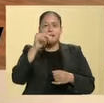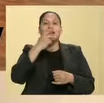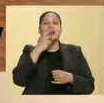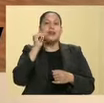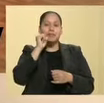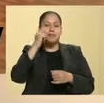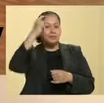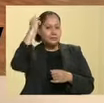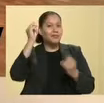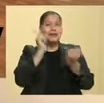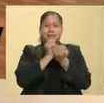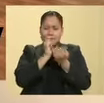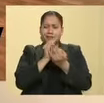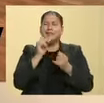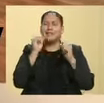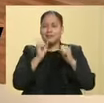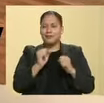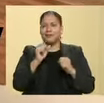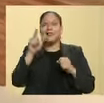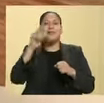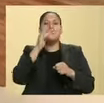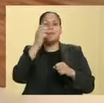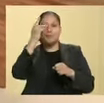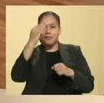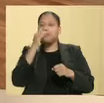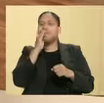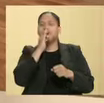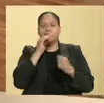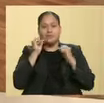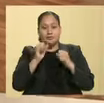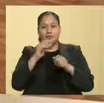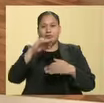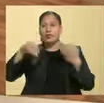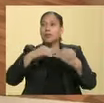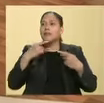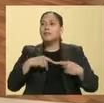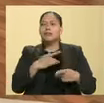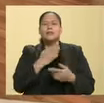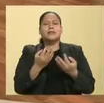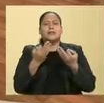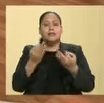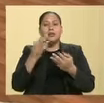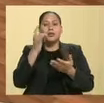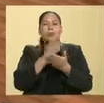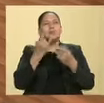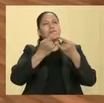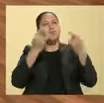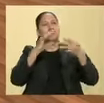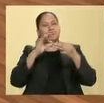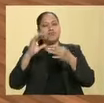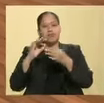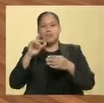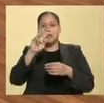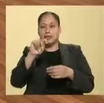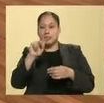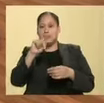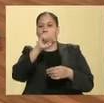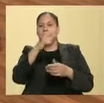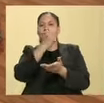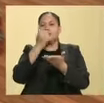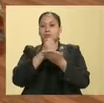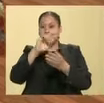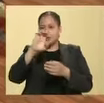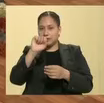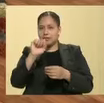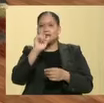a Enrique también, y seguramente a Paula y Frank. Por entonces, vámonos a que toda la producción se antoje con el único cronista televisivo de tus ciudades que nos va a